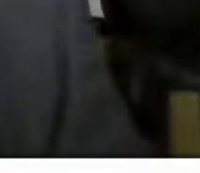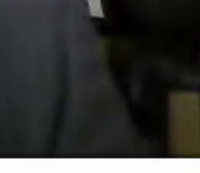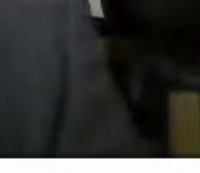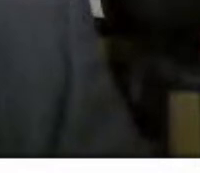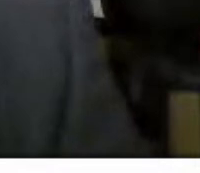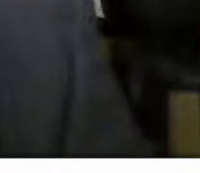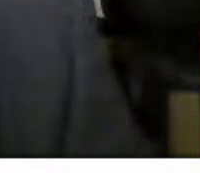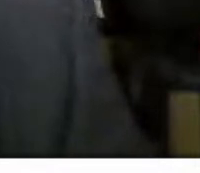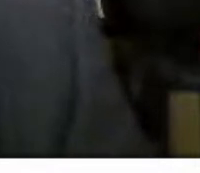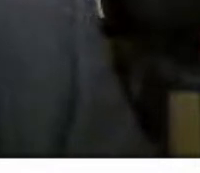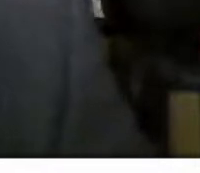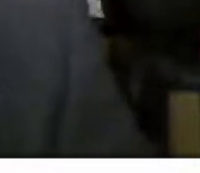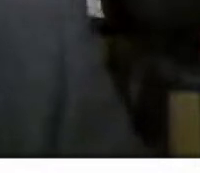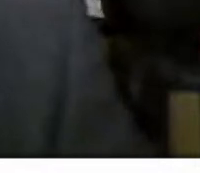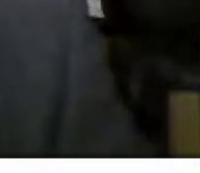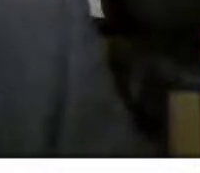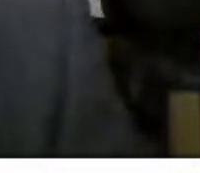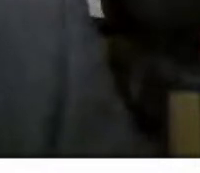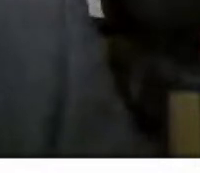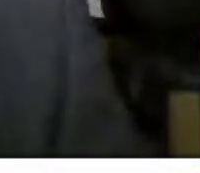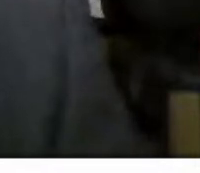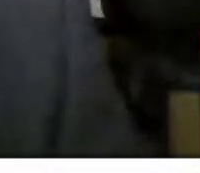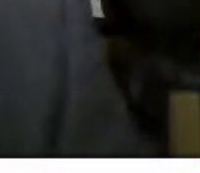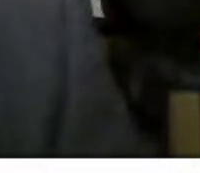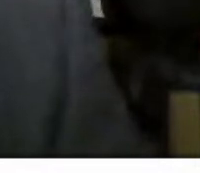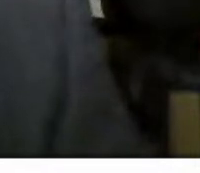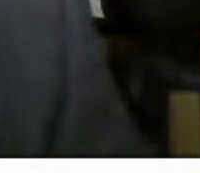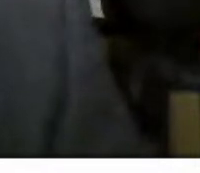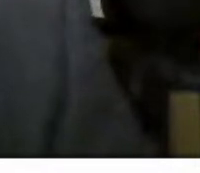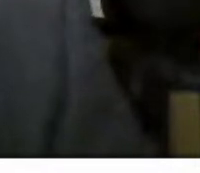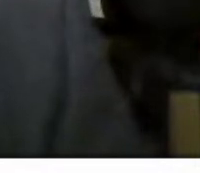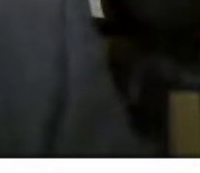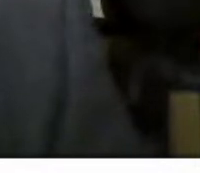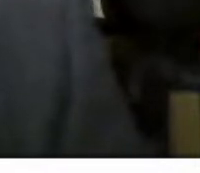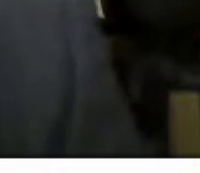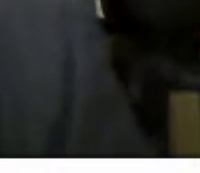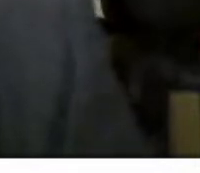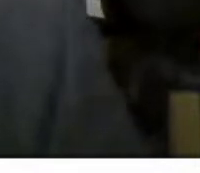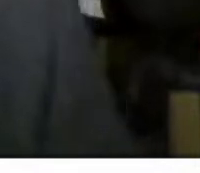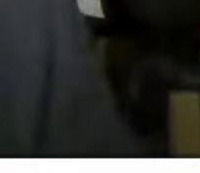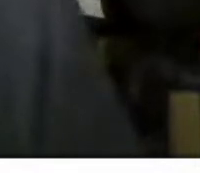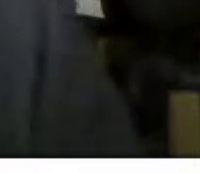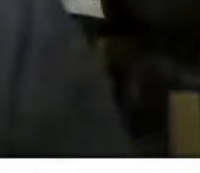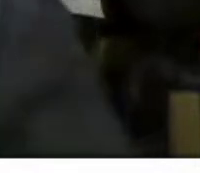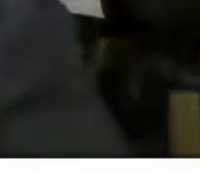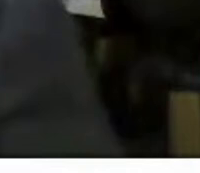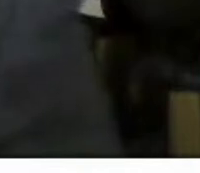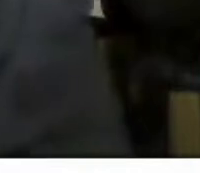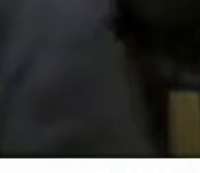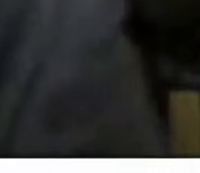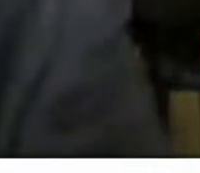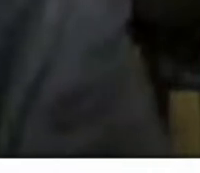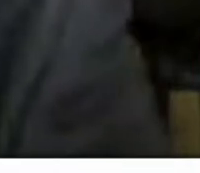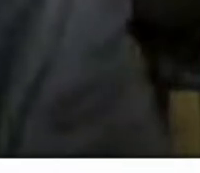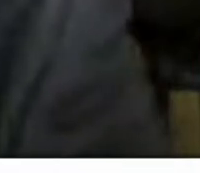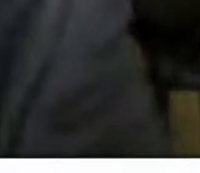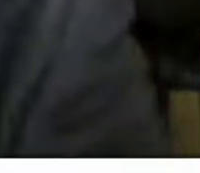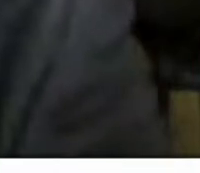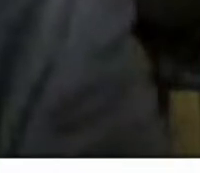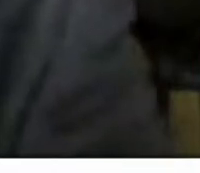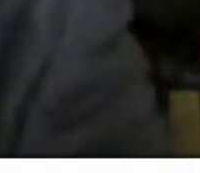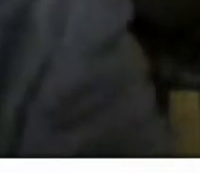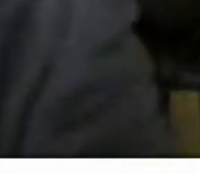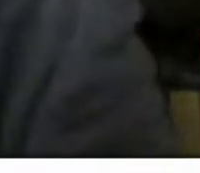solicitar que por vía escrita pueda agregar manifestaciones respecto a la necesidad de la actualización de